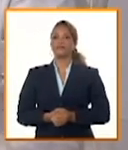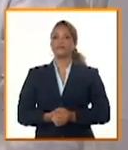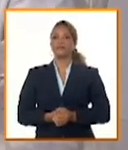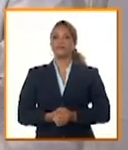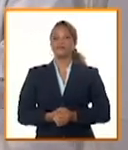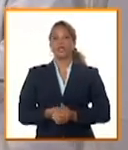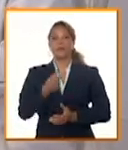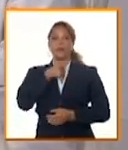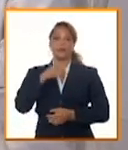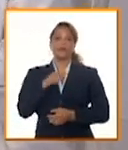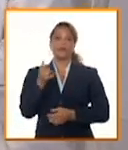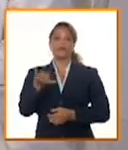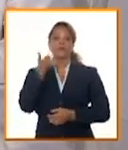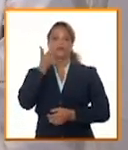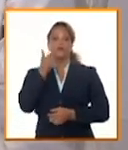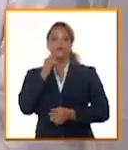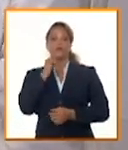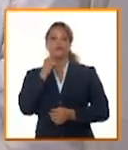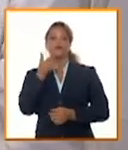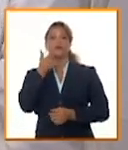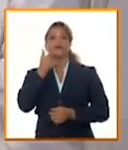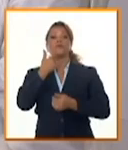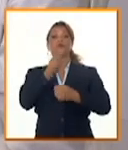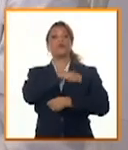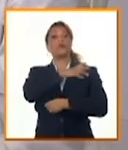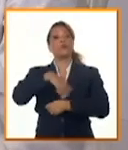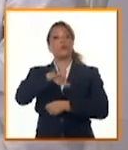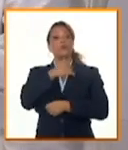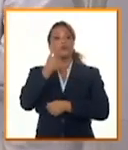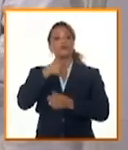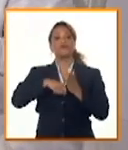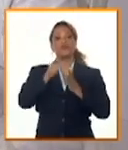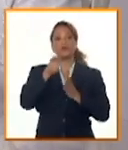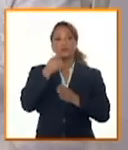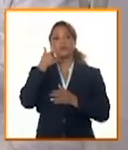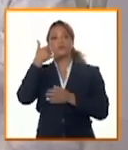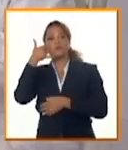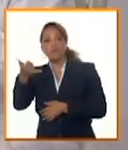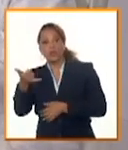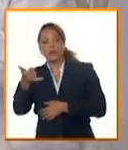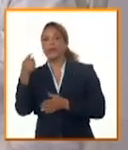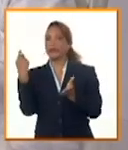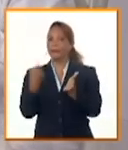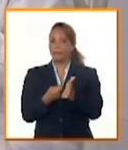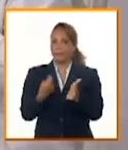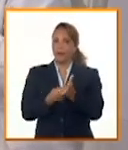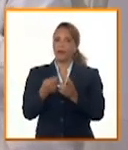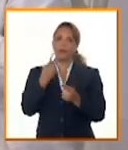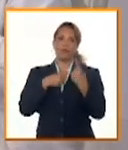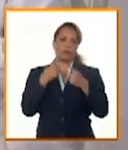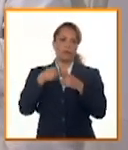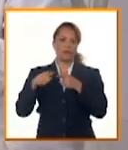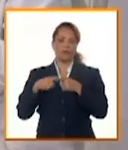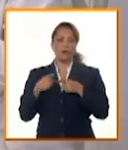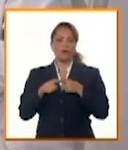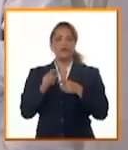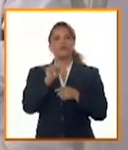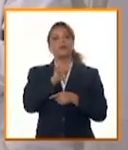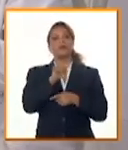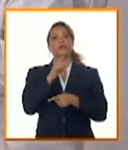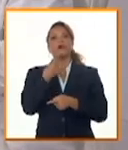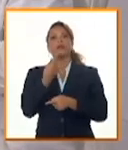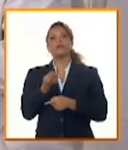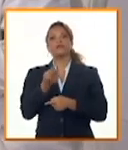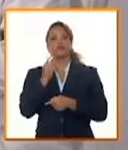desde un teléfono público desde el teléfono fijo llamas y pagas determinada operaciones pero también puedes conocer